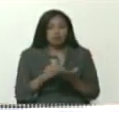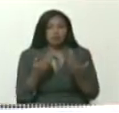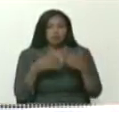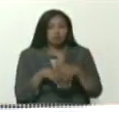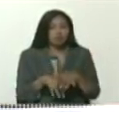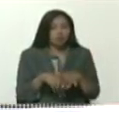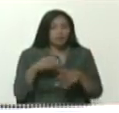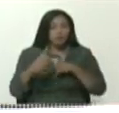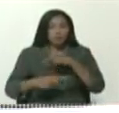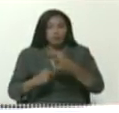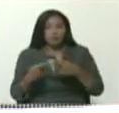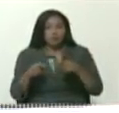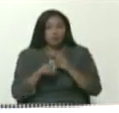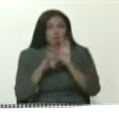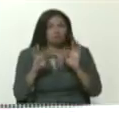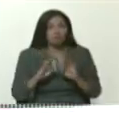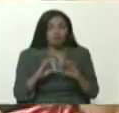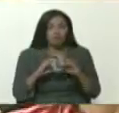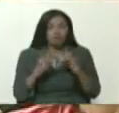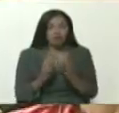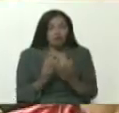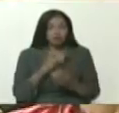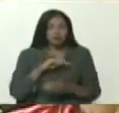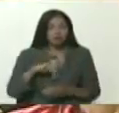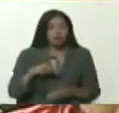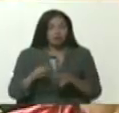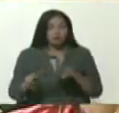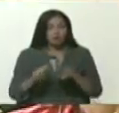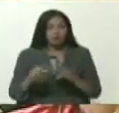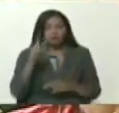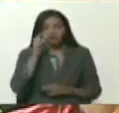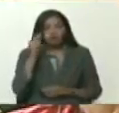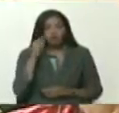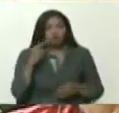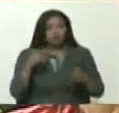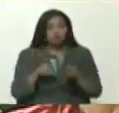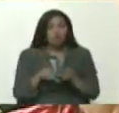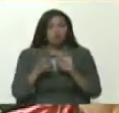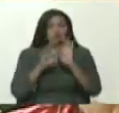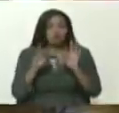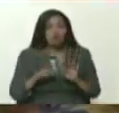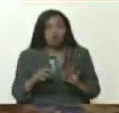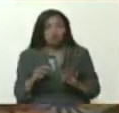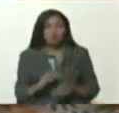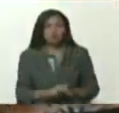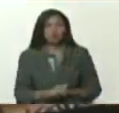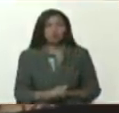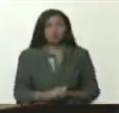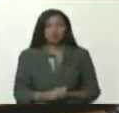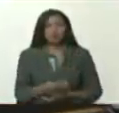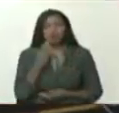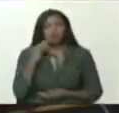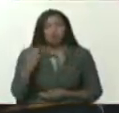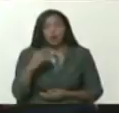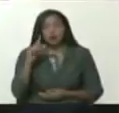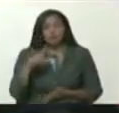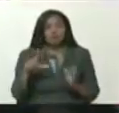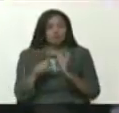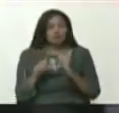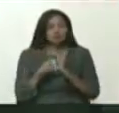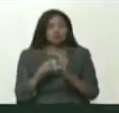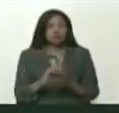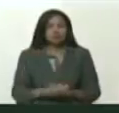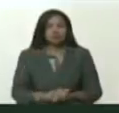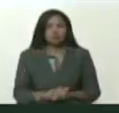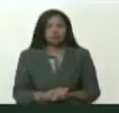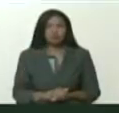incorporación progresiva a clase de nuestros niños, niñas y nuestros jóvenes de los liceos.